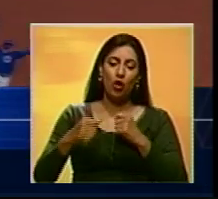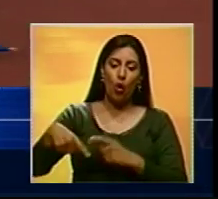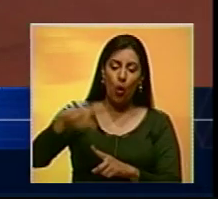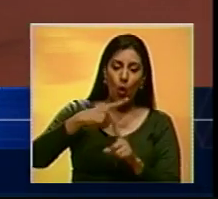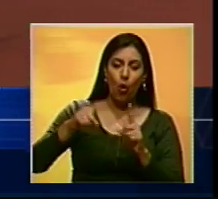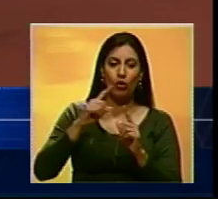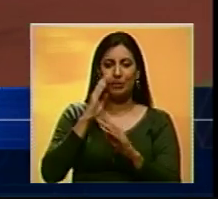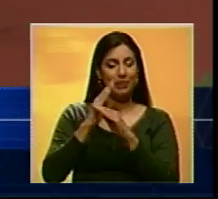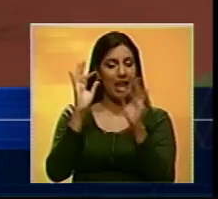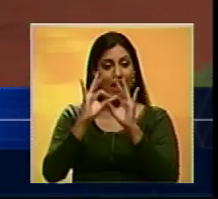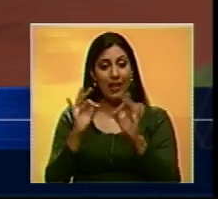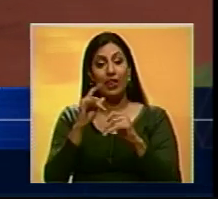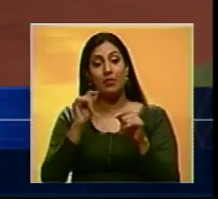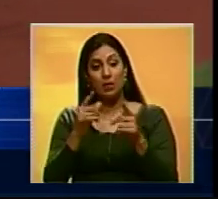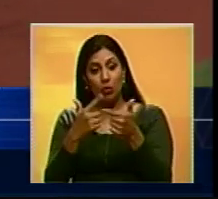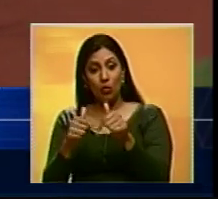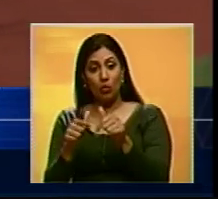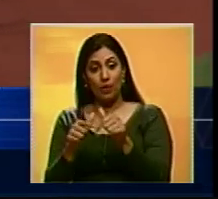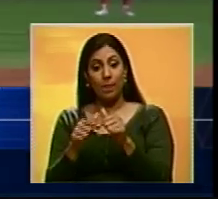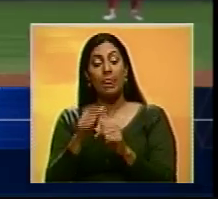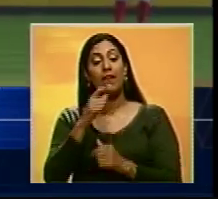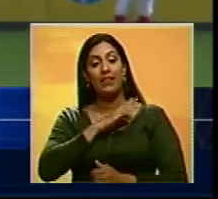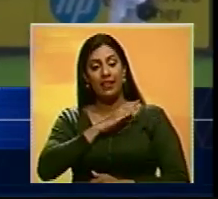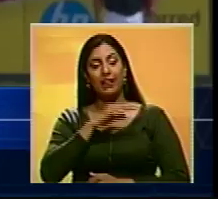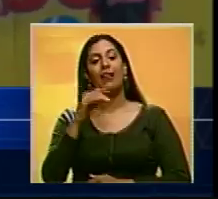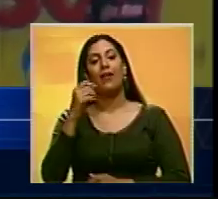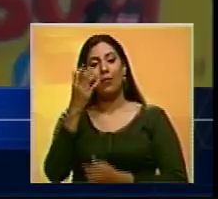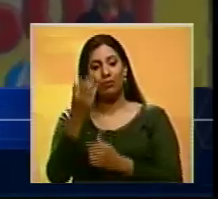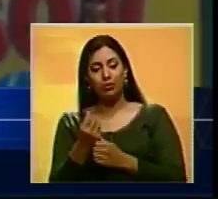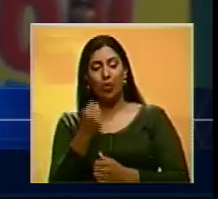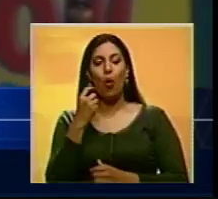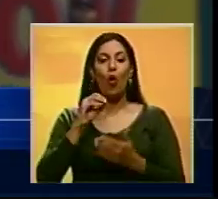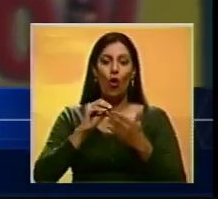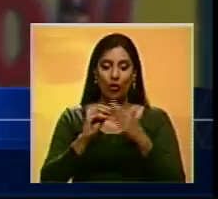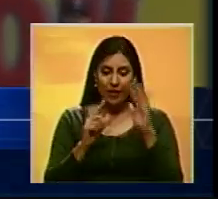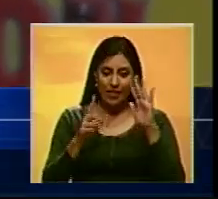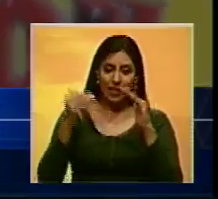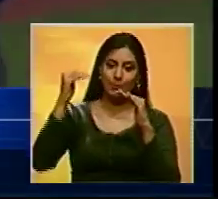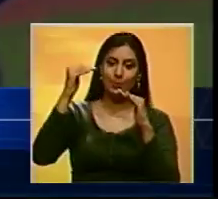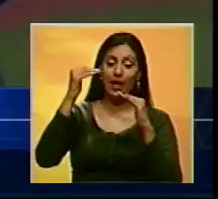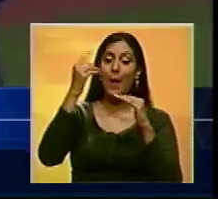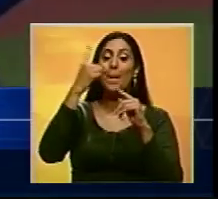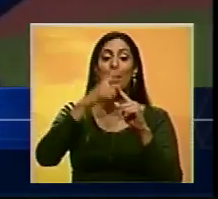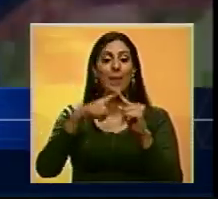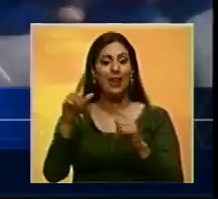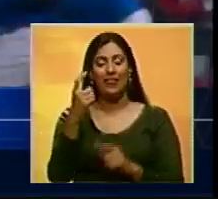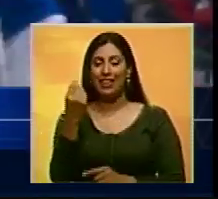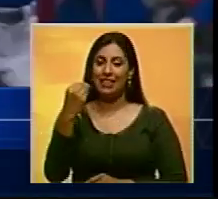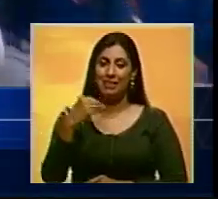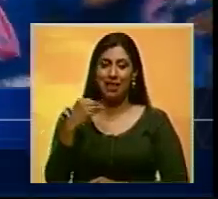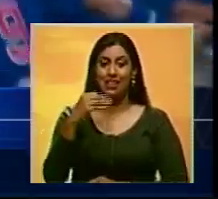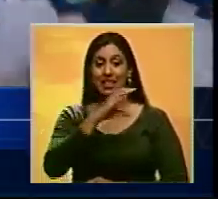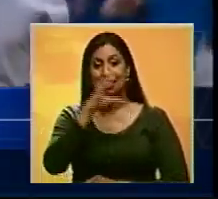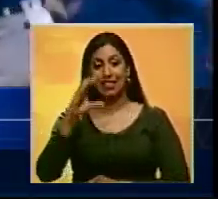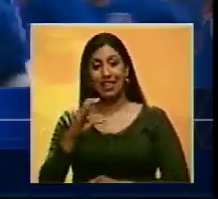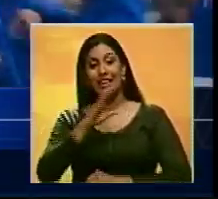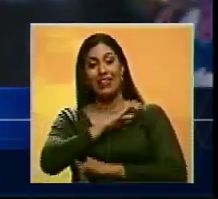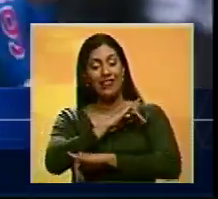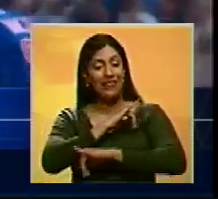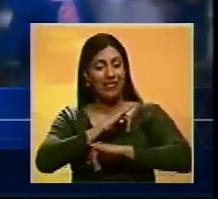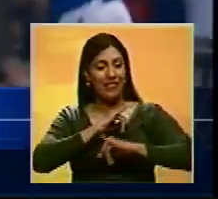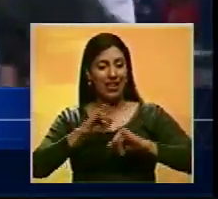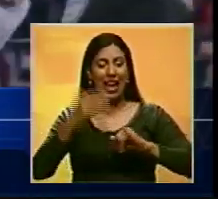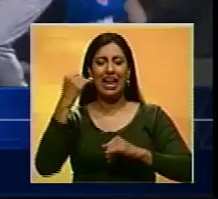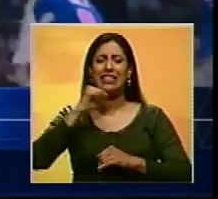con imparable por ese sector del terreno. Cleveland descontó una vez más, pero no fue suficiente. Los Cachorros terminaron con